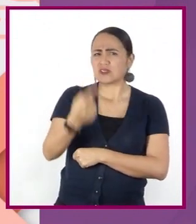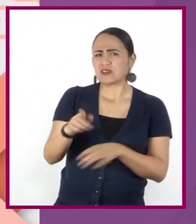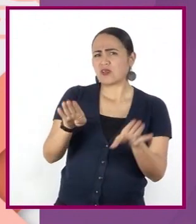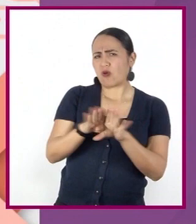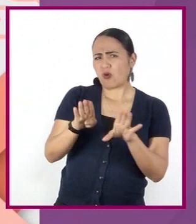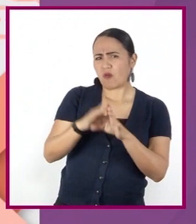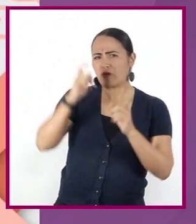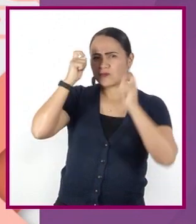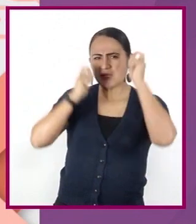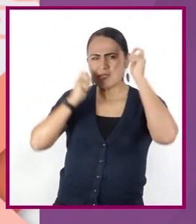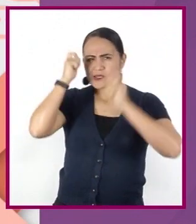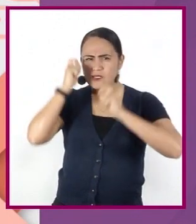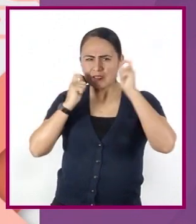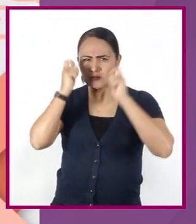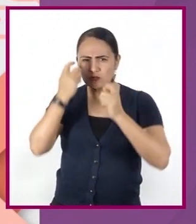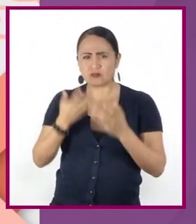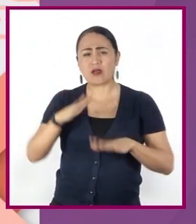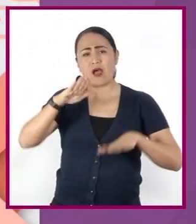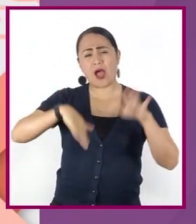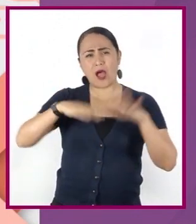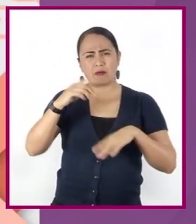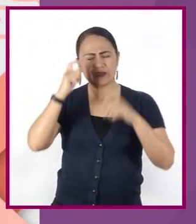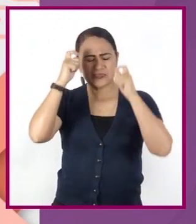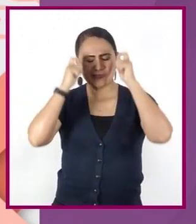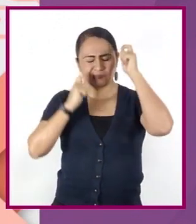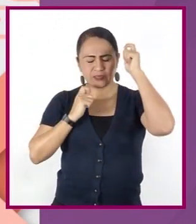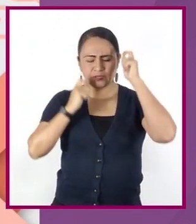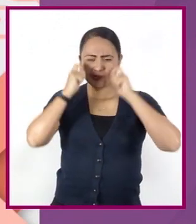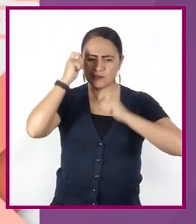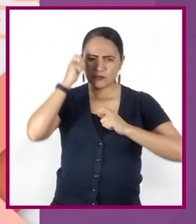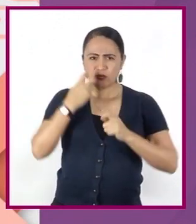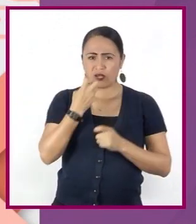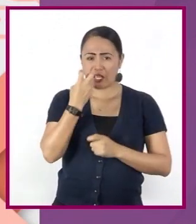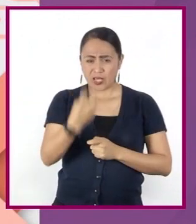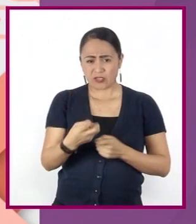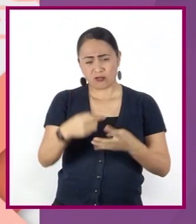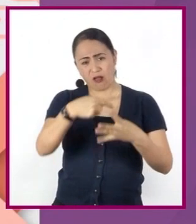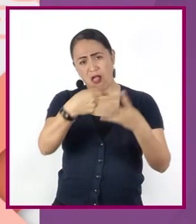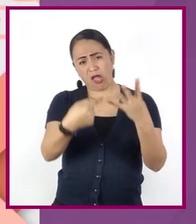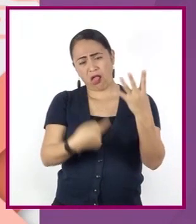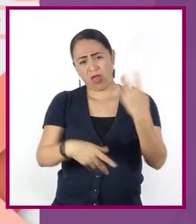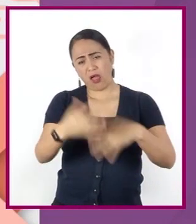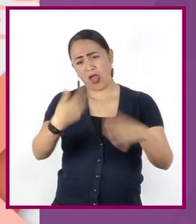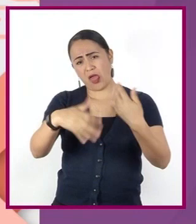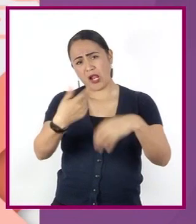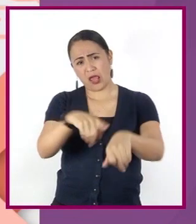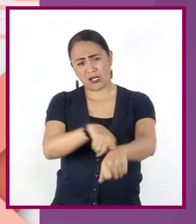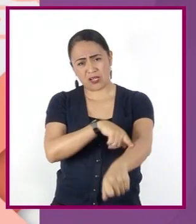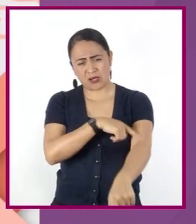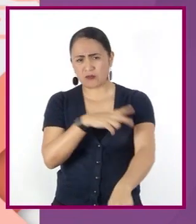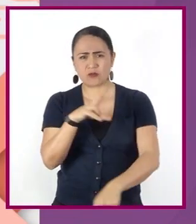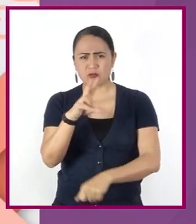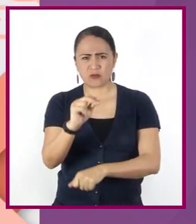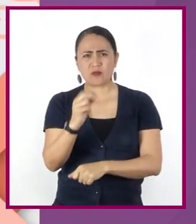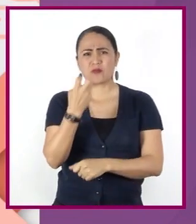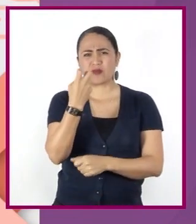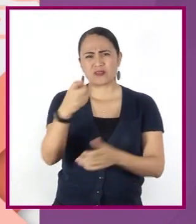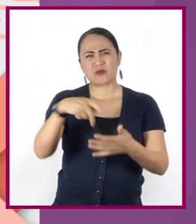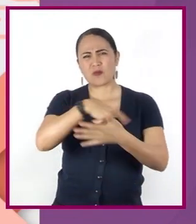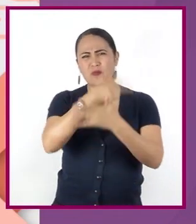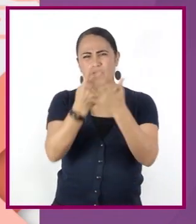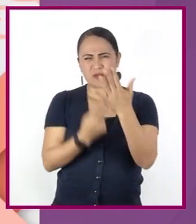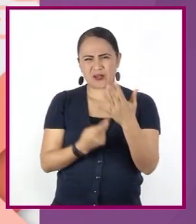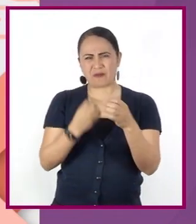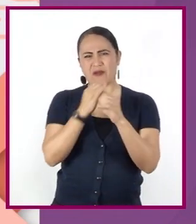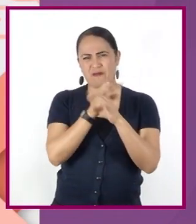gestos. En ocasiones, un gesto profundo dice más que cualquier palabra. Por eso se ha creado un programa informático